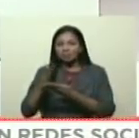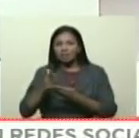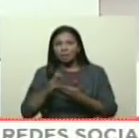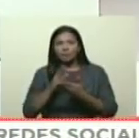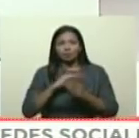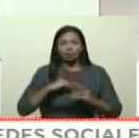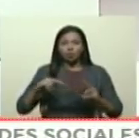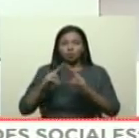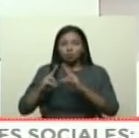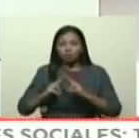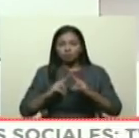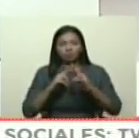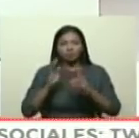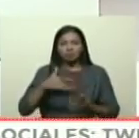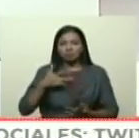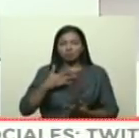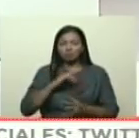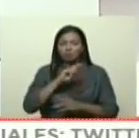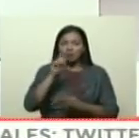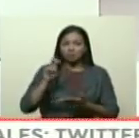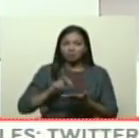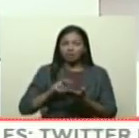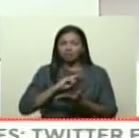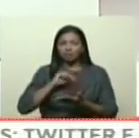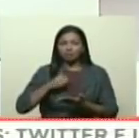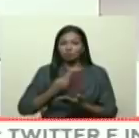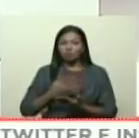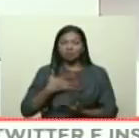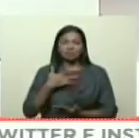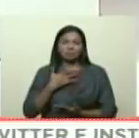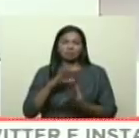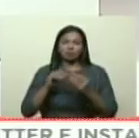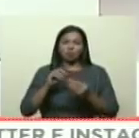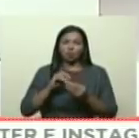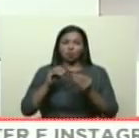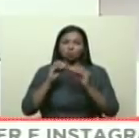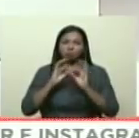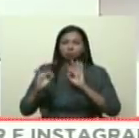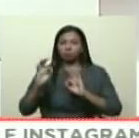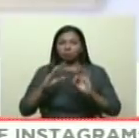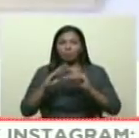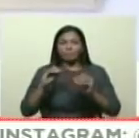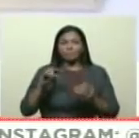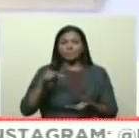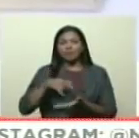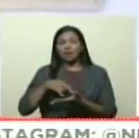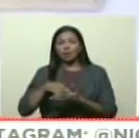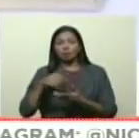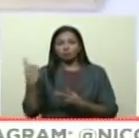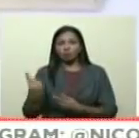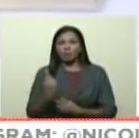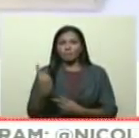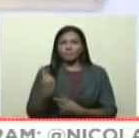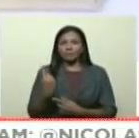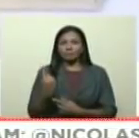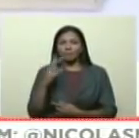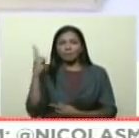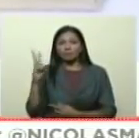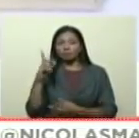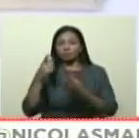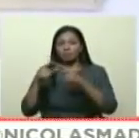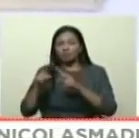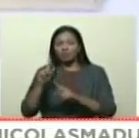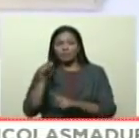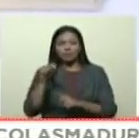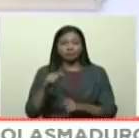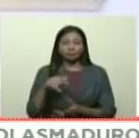el conocimiento, en el sentimiento nacional y en el sentimiento de América Latina y el mundo, porque Carabobo no solamente es Venezuela,